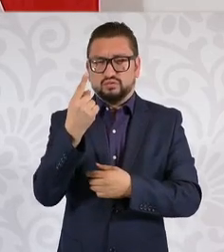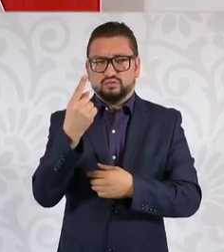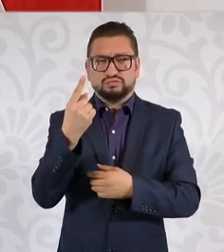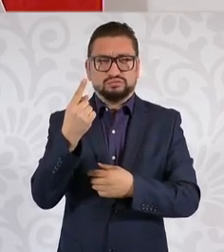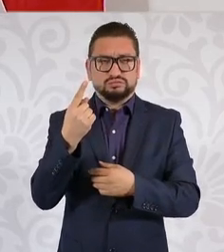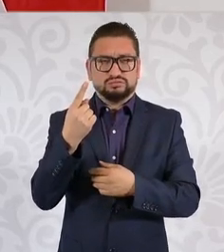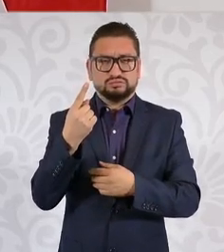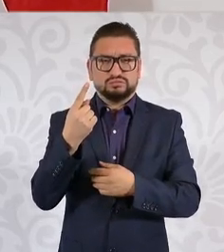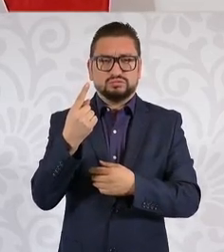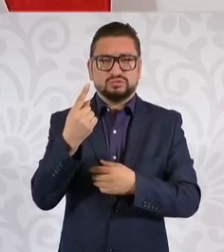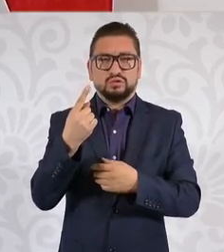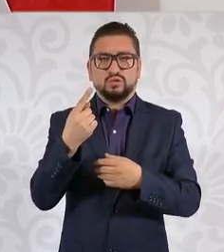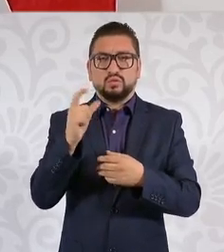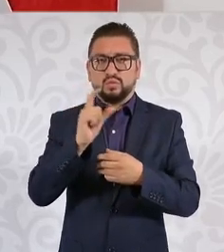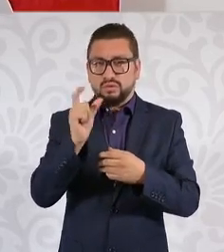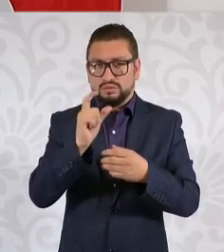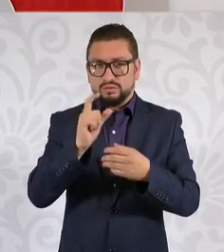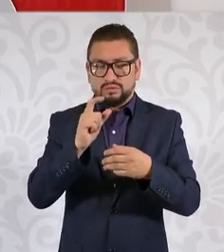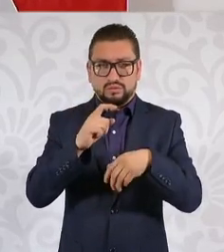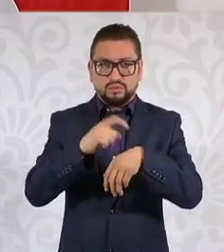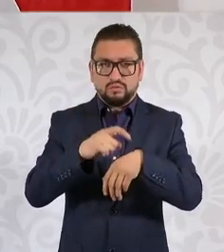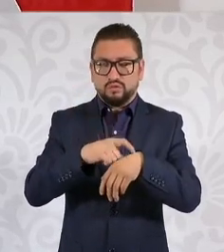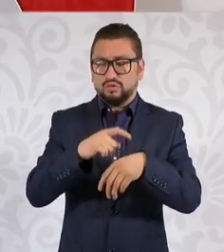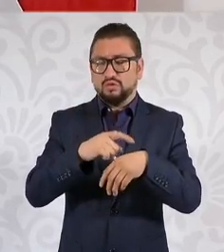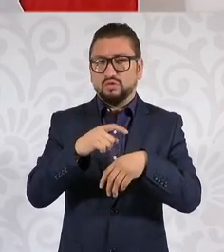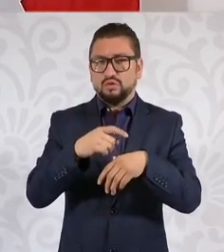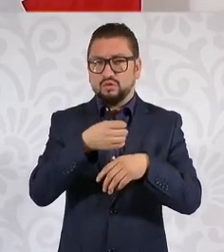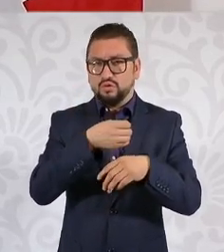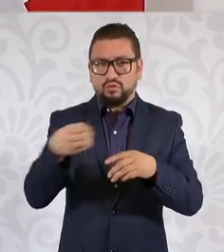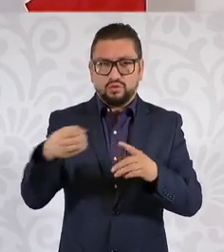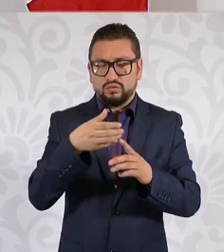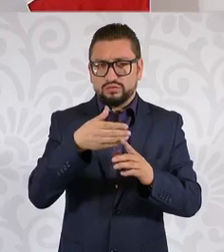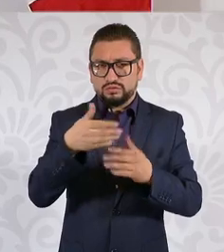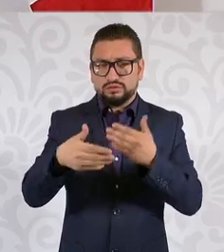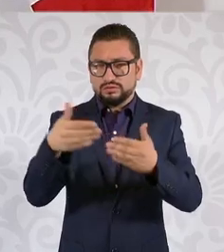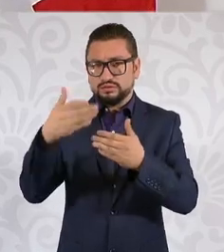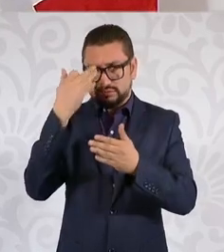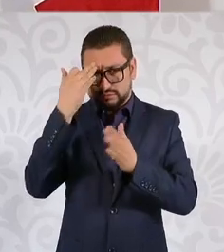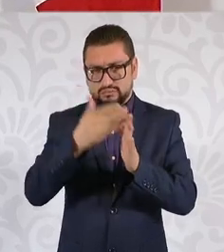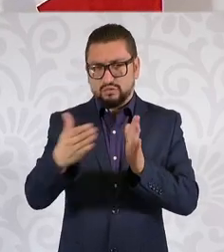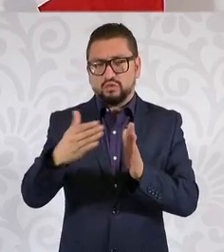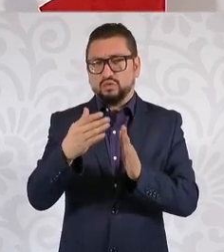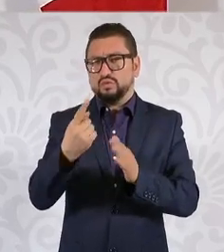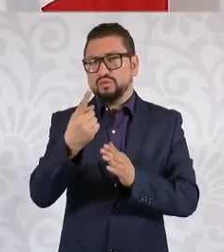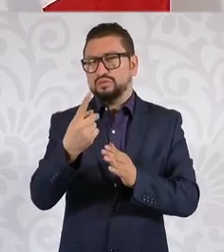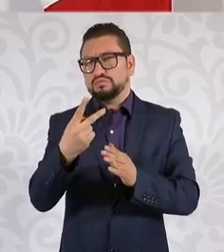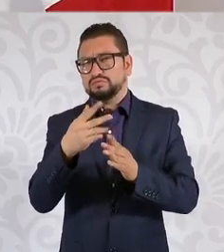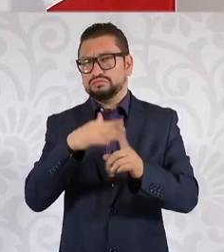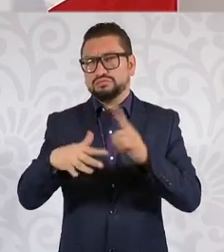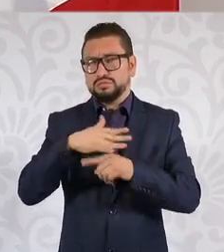no los tiempos no concuerdan en una y otra situación, pero